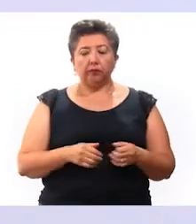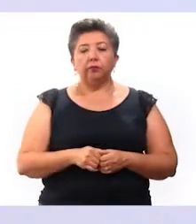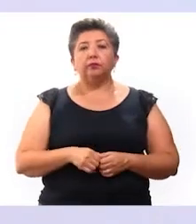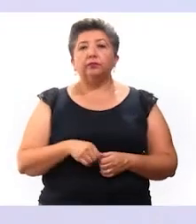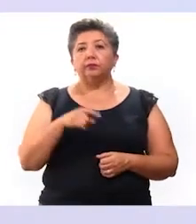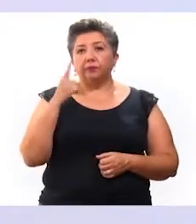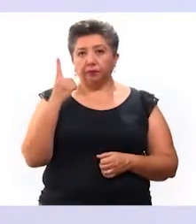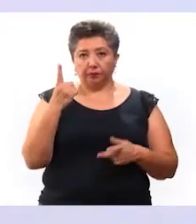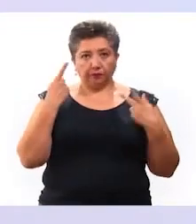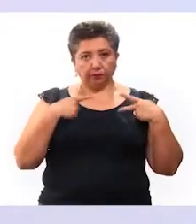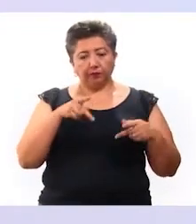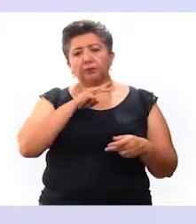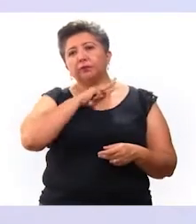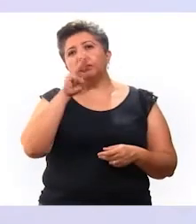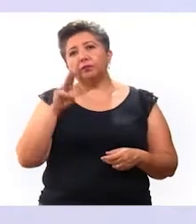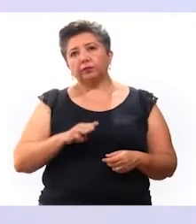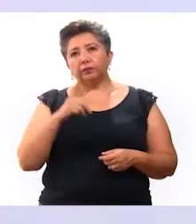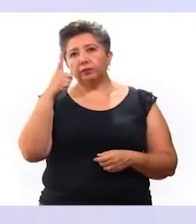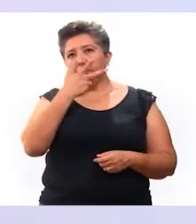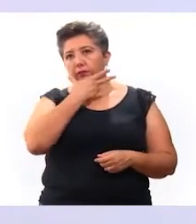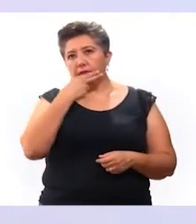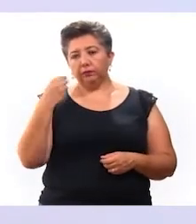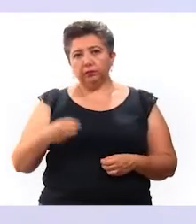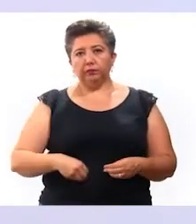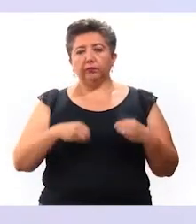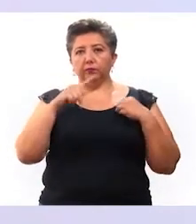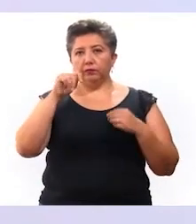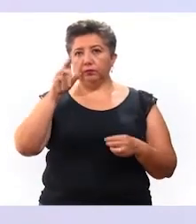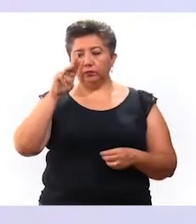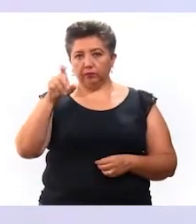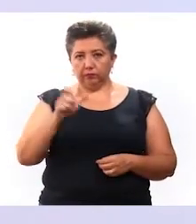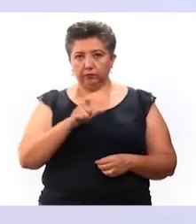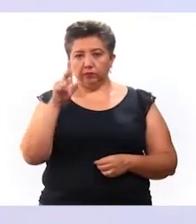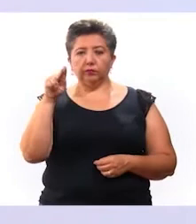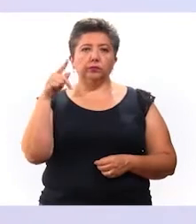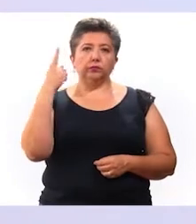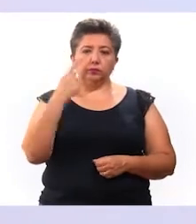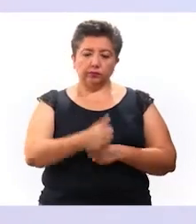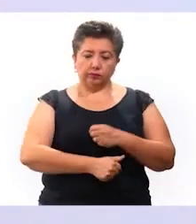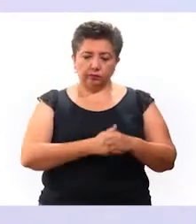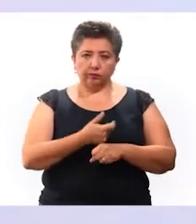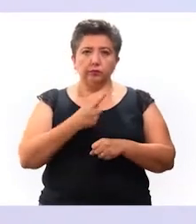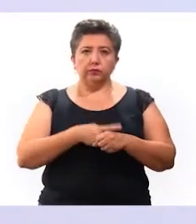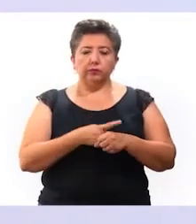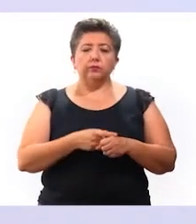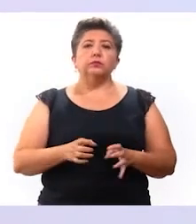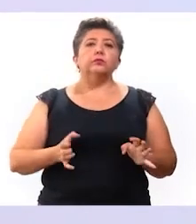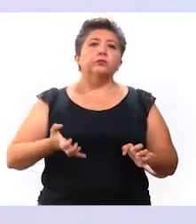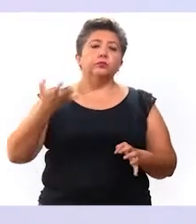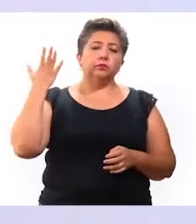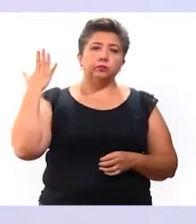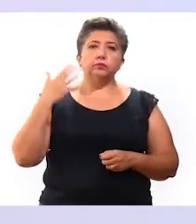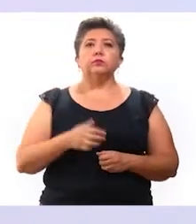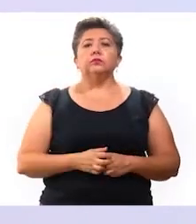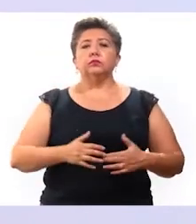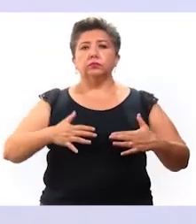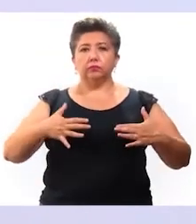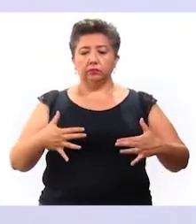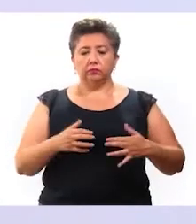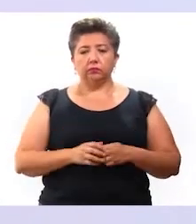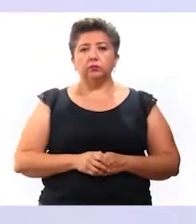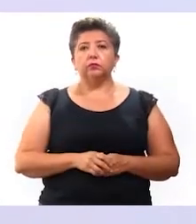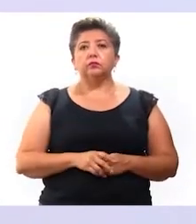se reporta una persona fallecida, un hombre residente de Temax con 81 años. Entre sus principales comorbilidades se encontraba